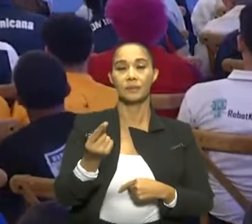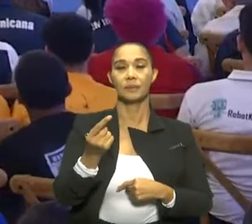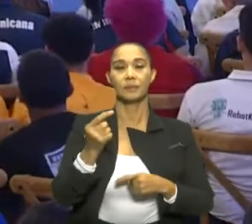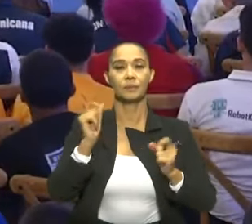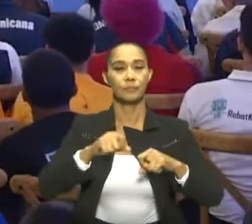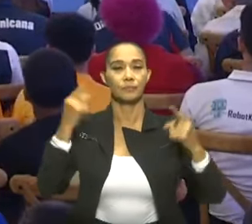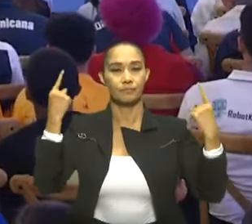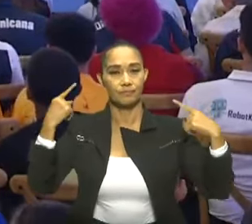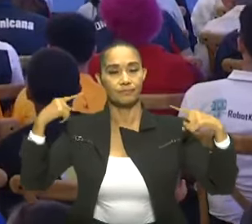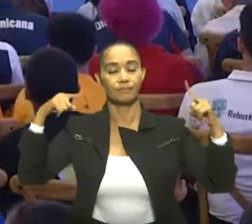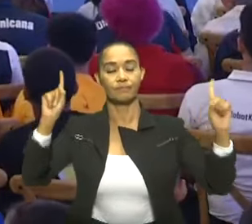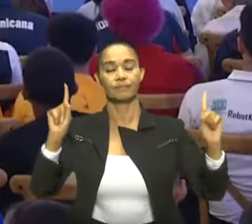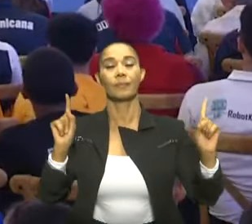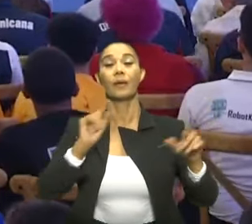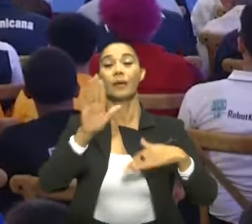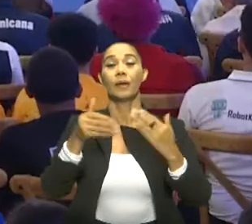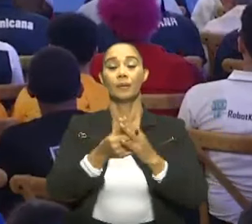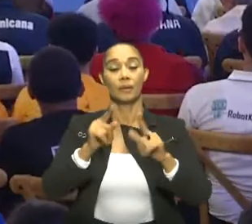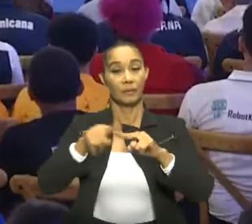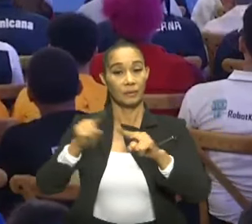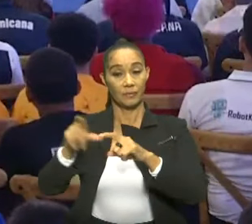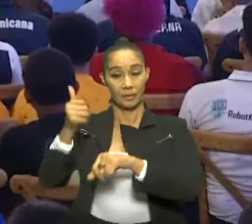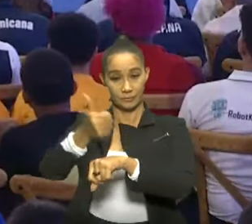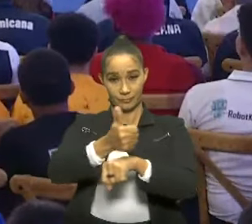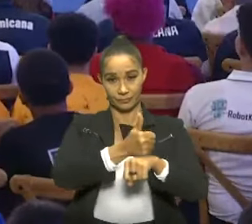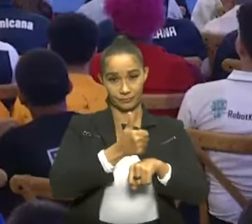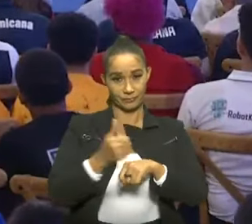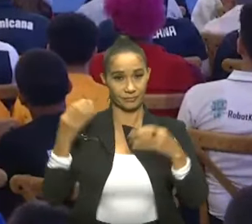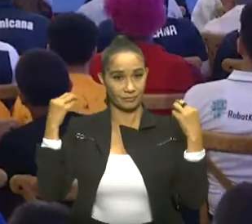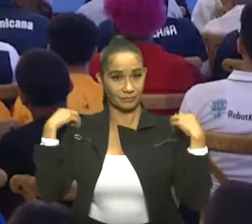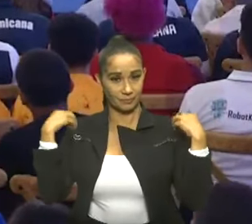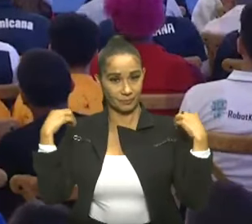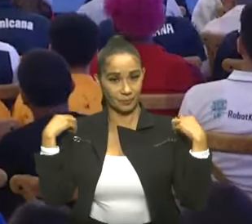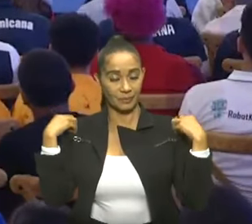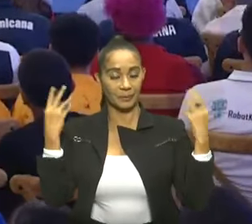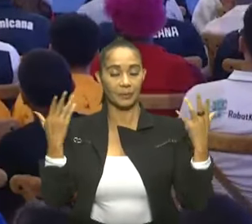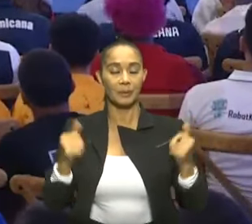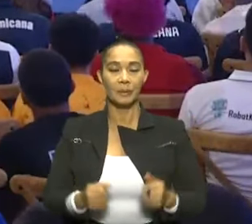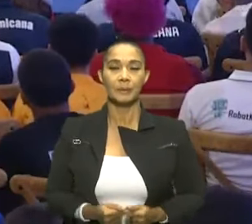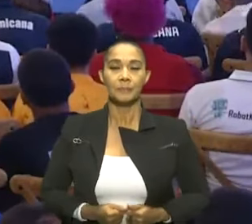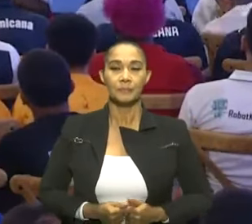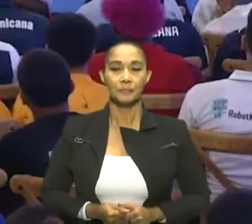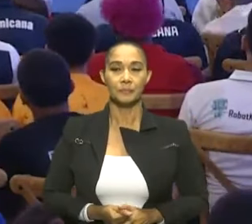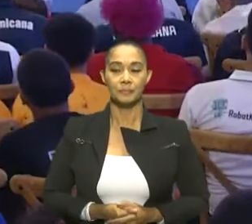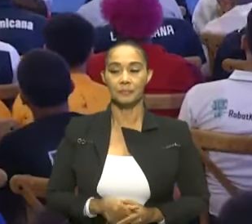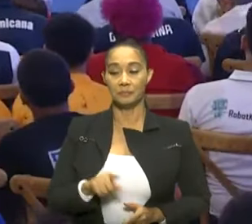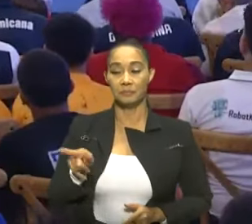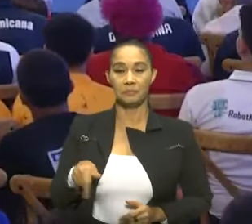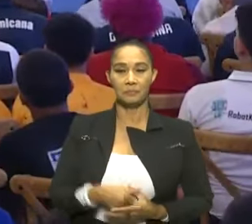hecho en las diferentes instalaciones deportivas,